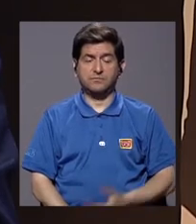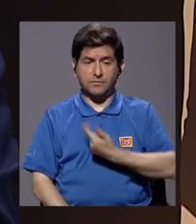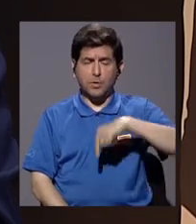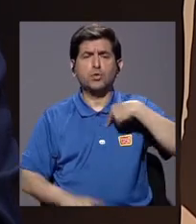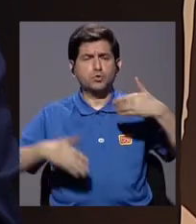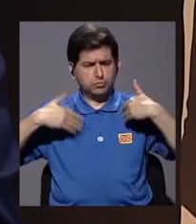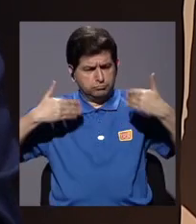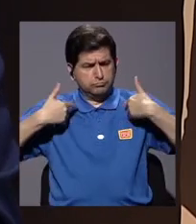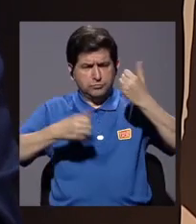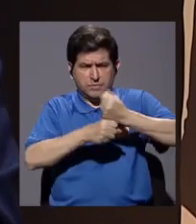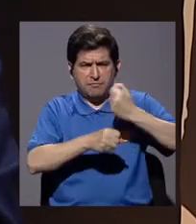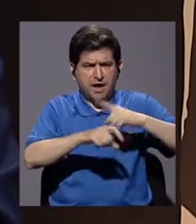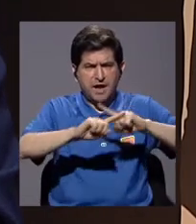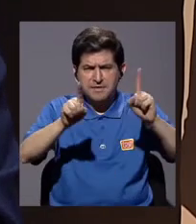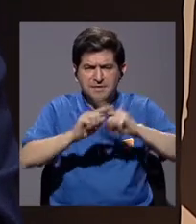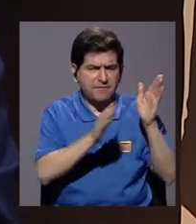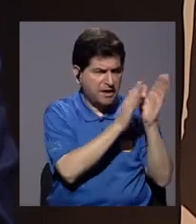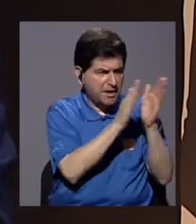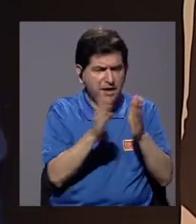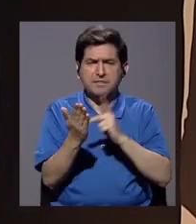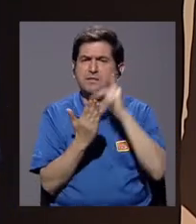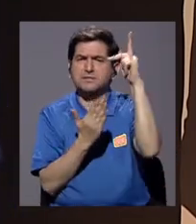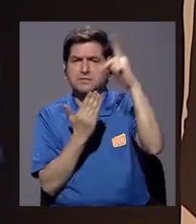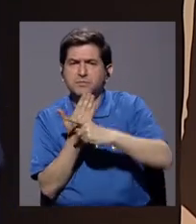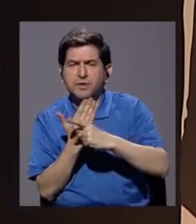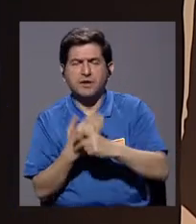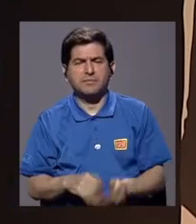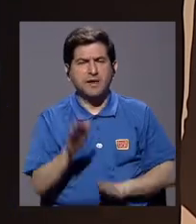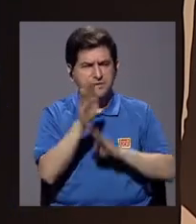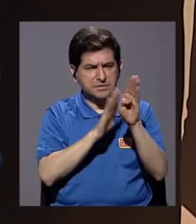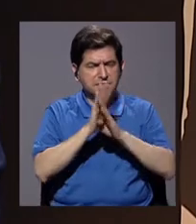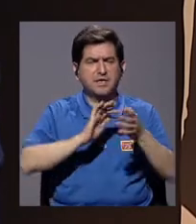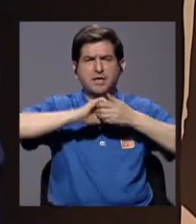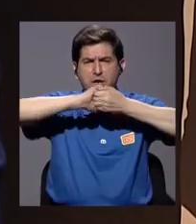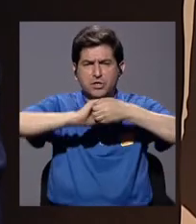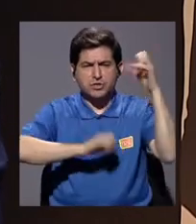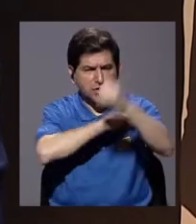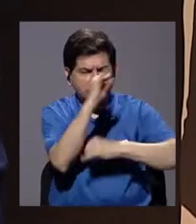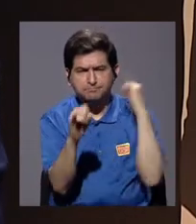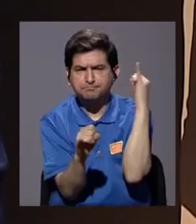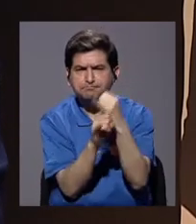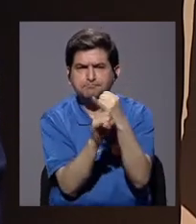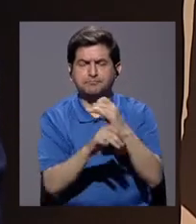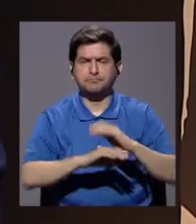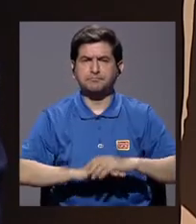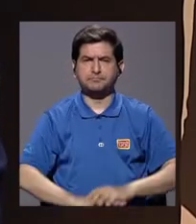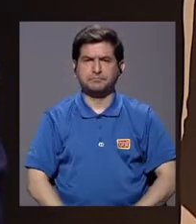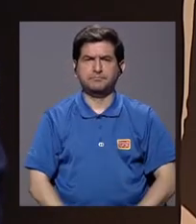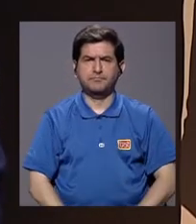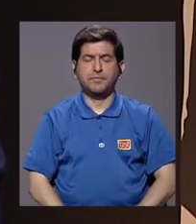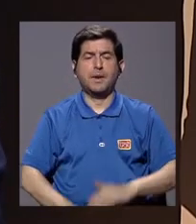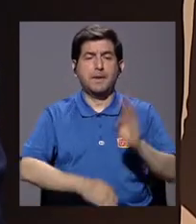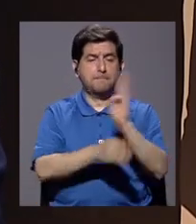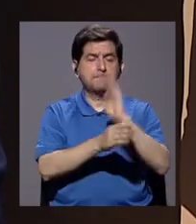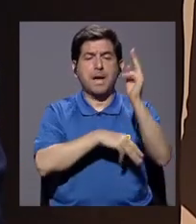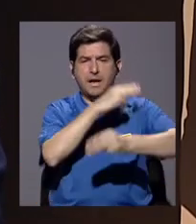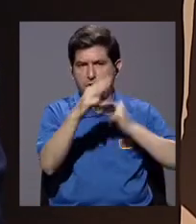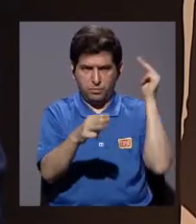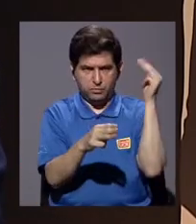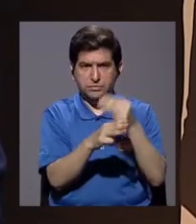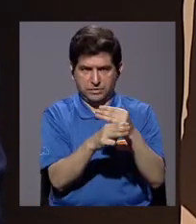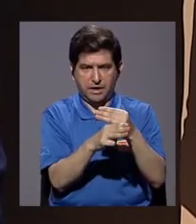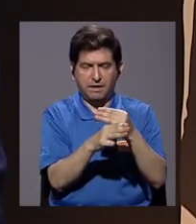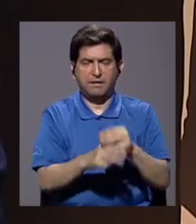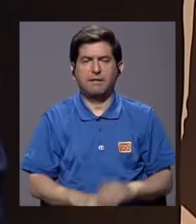muy entusiastas trabajando en diferentes planes y programas. Hemos desarrollado cooperación internacional con el Banco Mundial